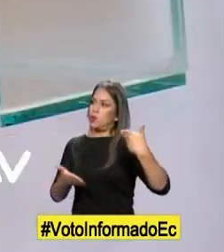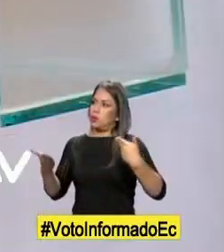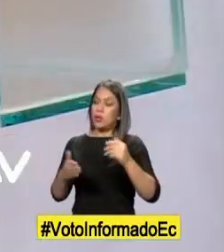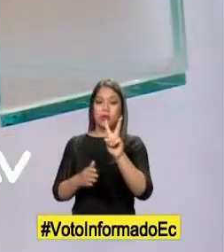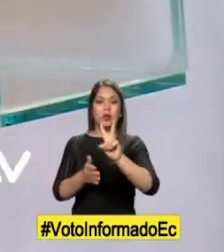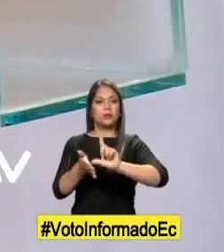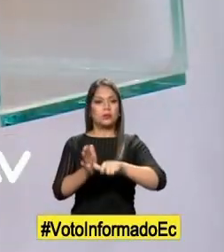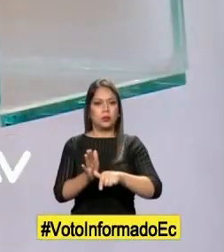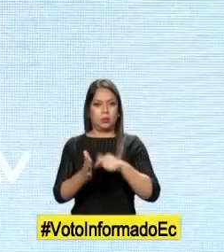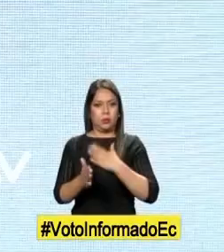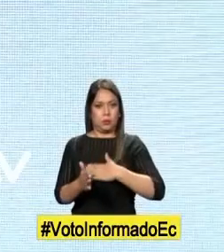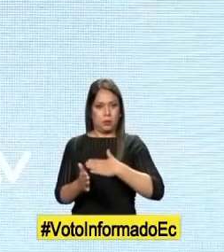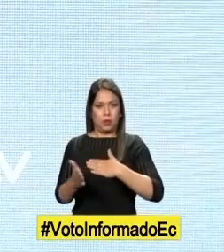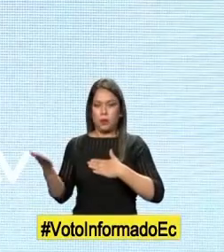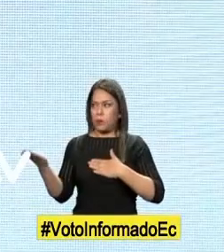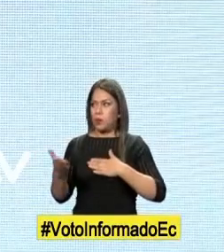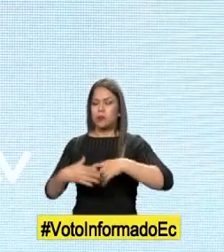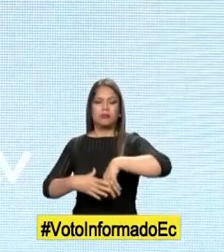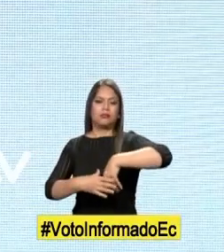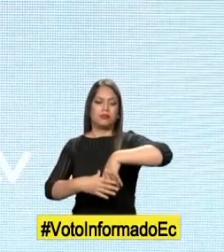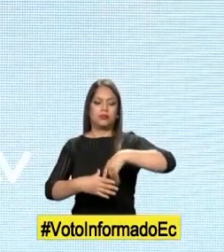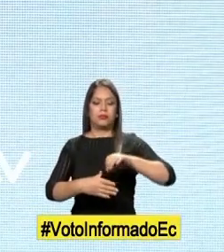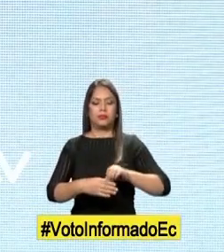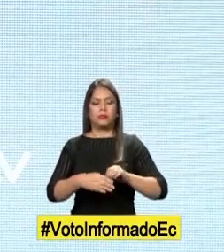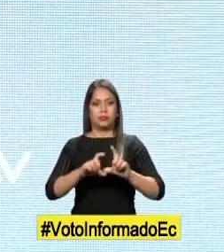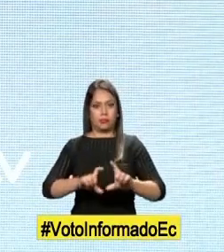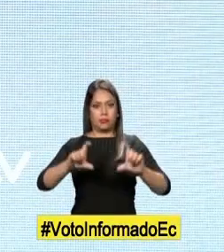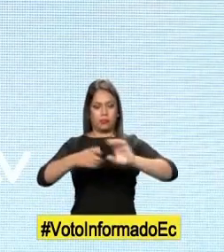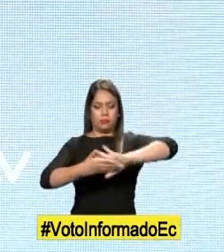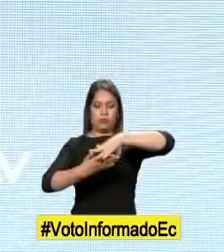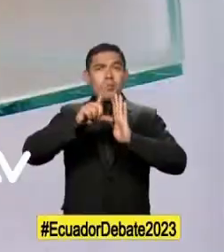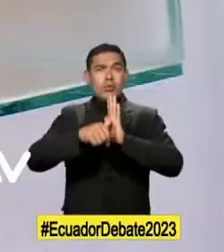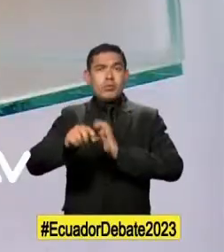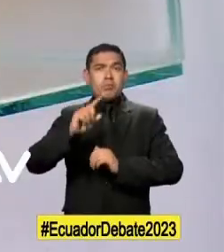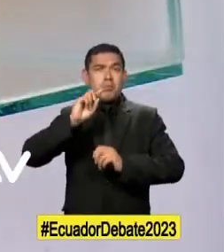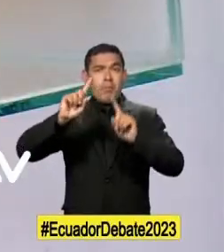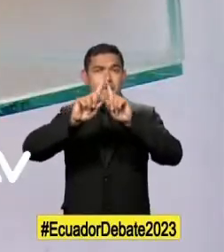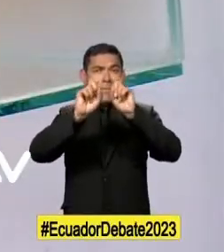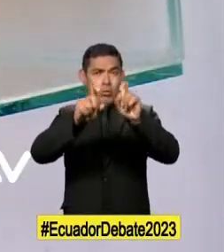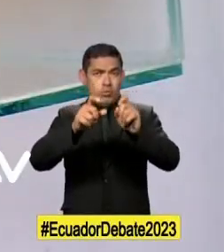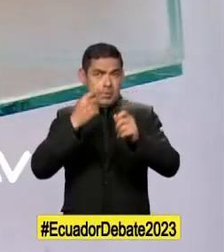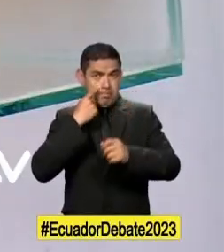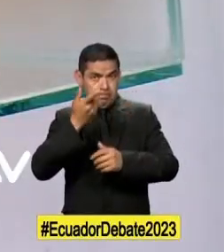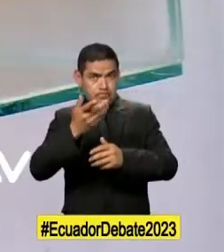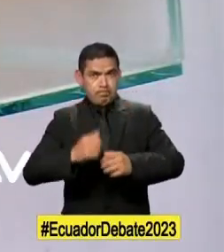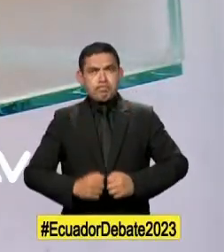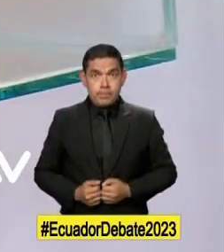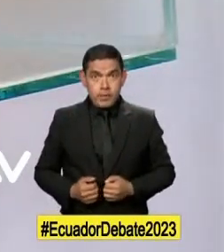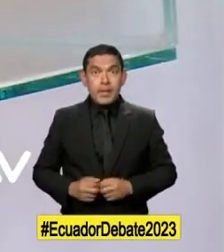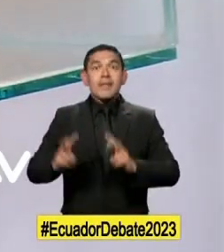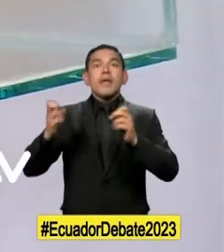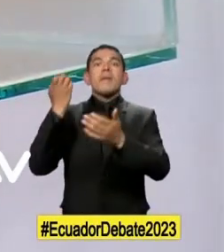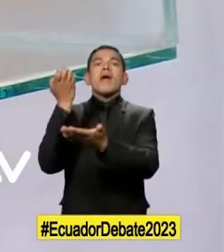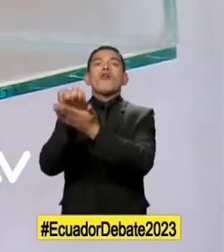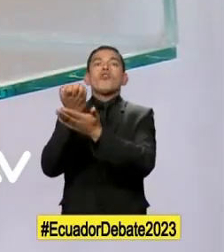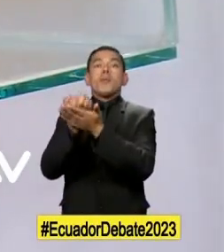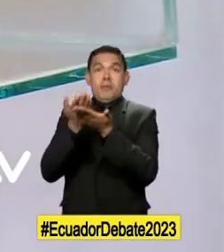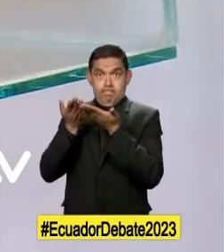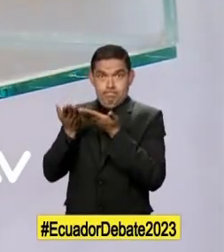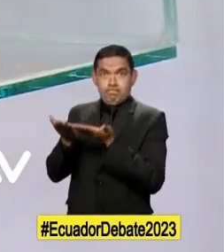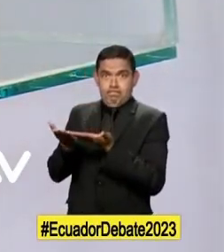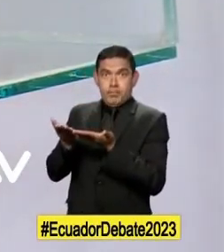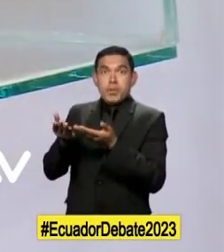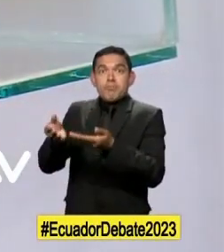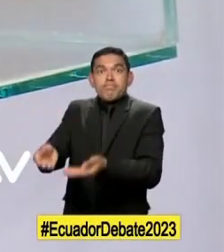compuestas y tendientes a conocer el contenido de los planes de gobierno contenido que ya es público en lugar de indagar sobre las